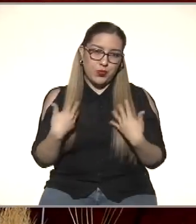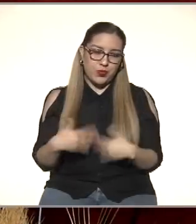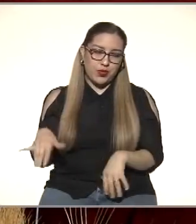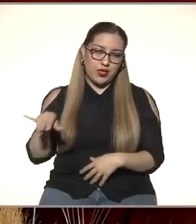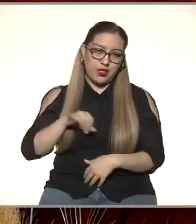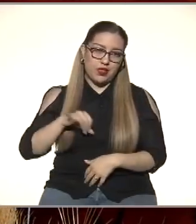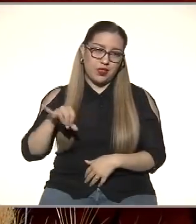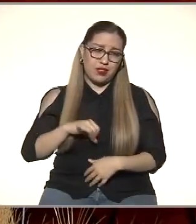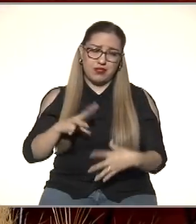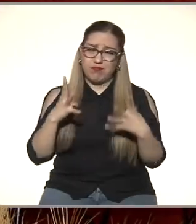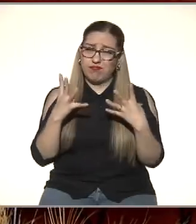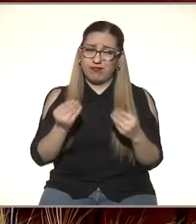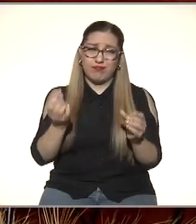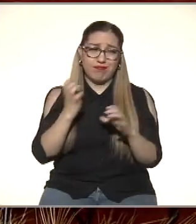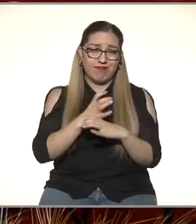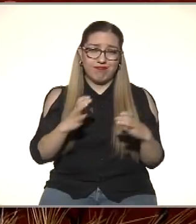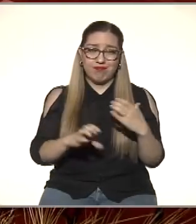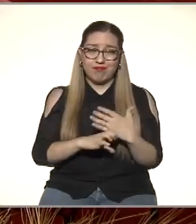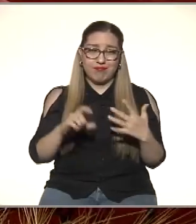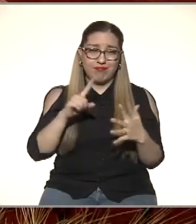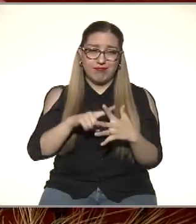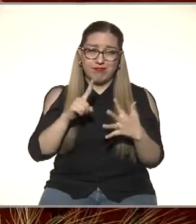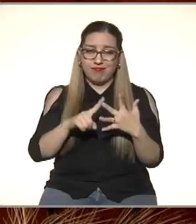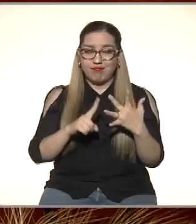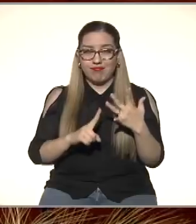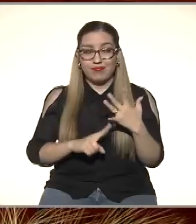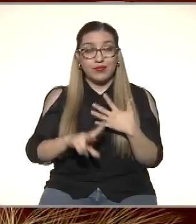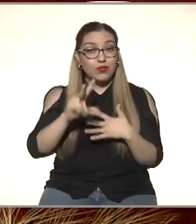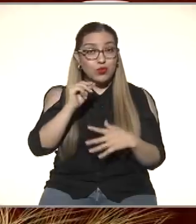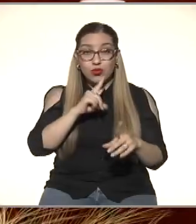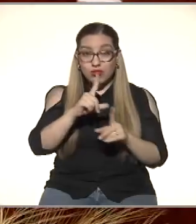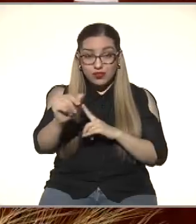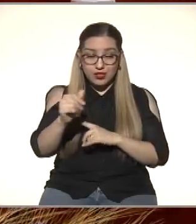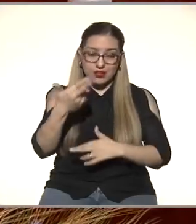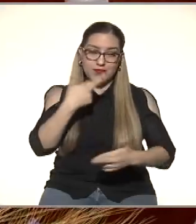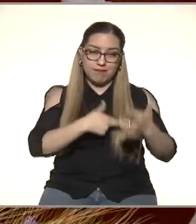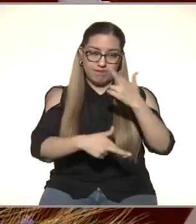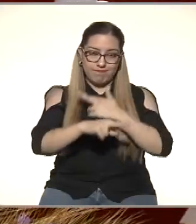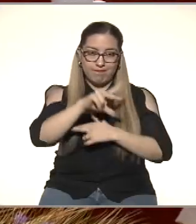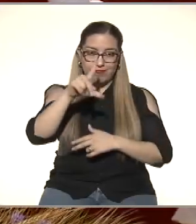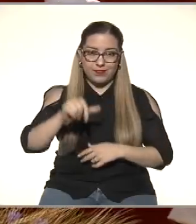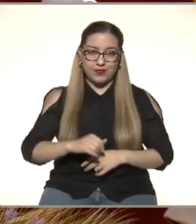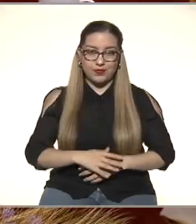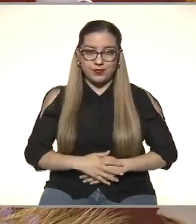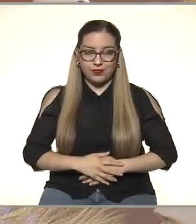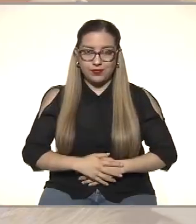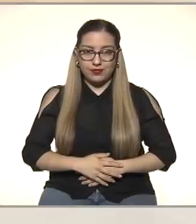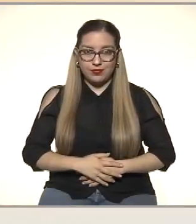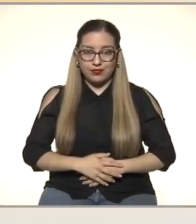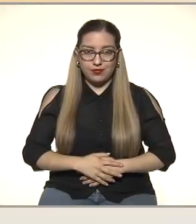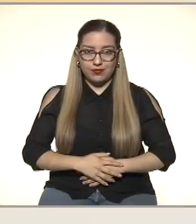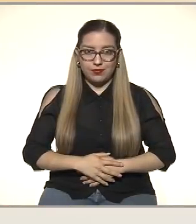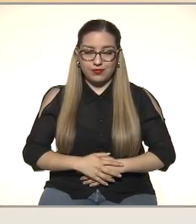polémico y que tiene muchas aristas. Así que no se vaya y regresamos después de esta pausa.